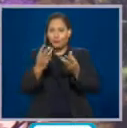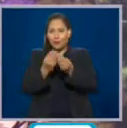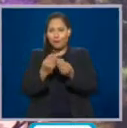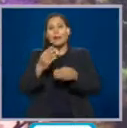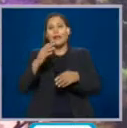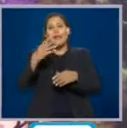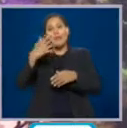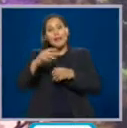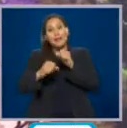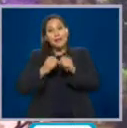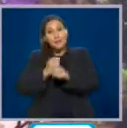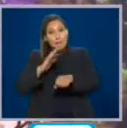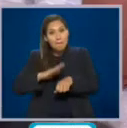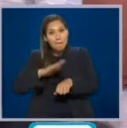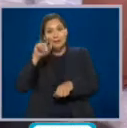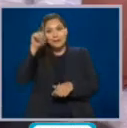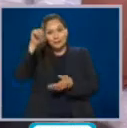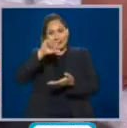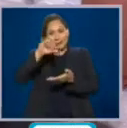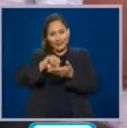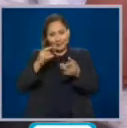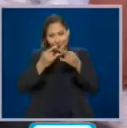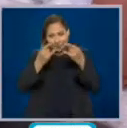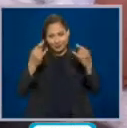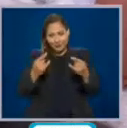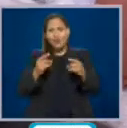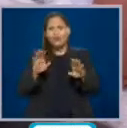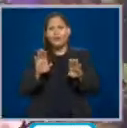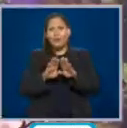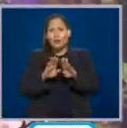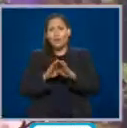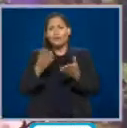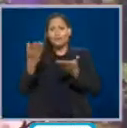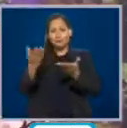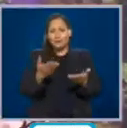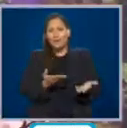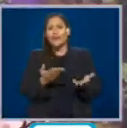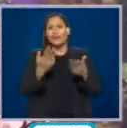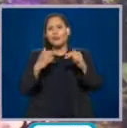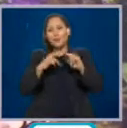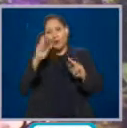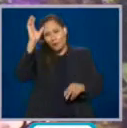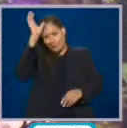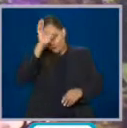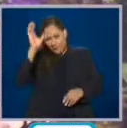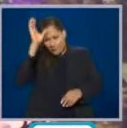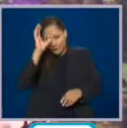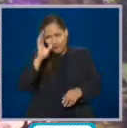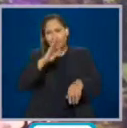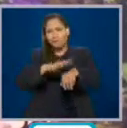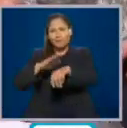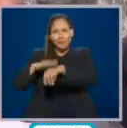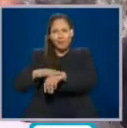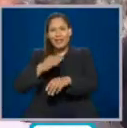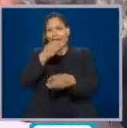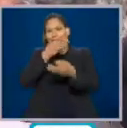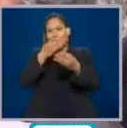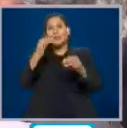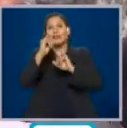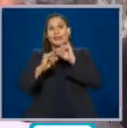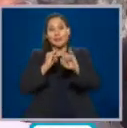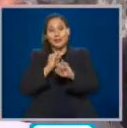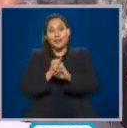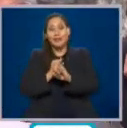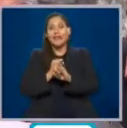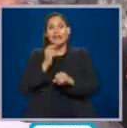Histórico, y este proyecto se realiza a través de una residencia cultural, una convocatoria internacional que se lanza a inicios de